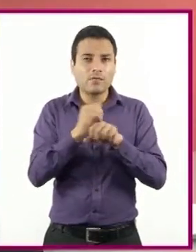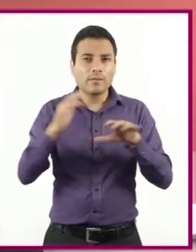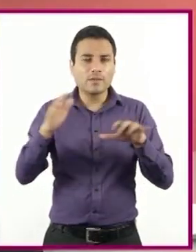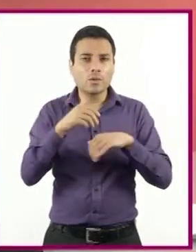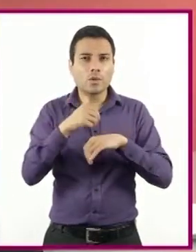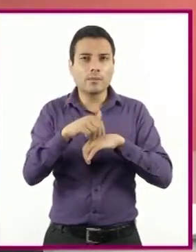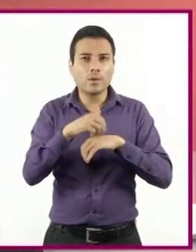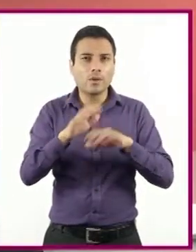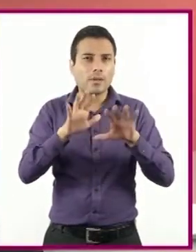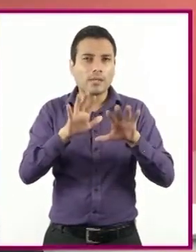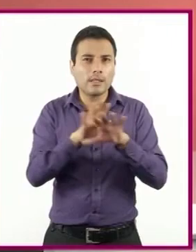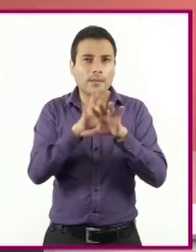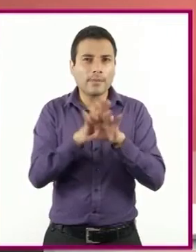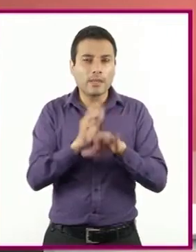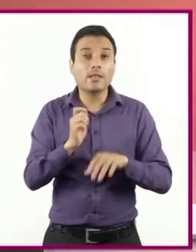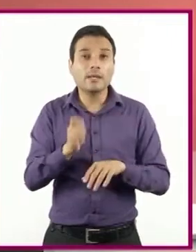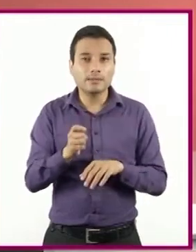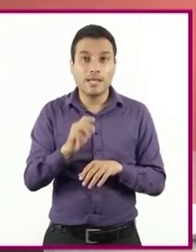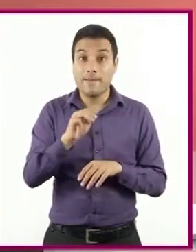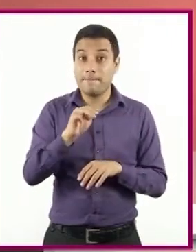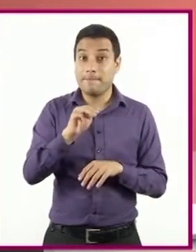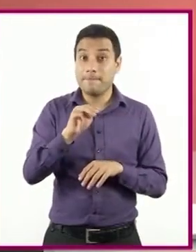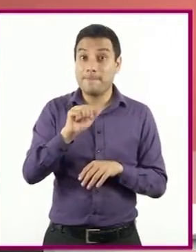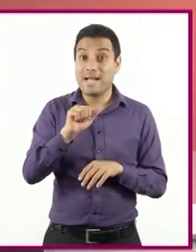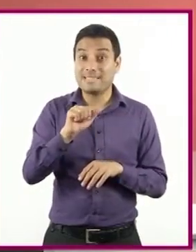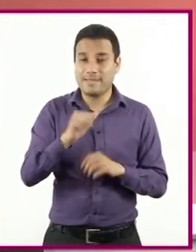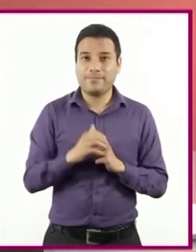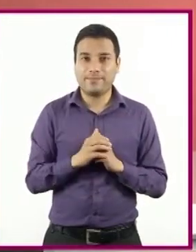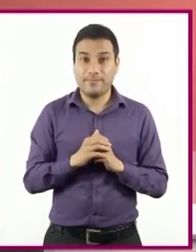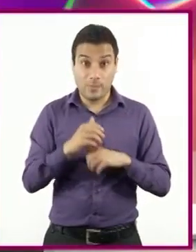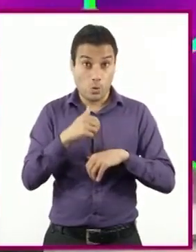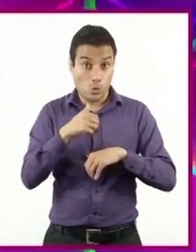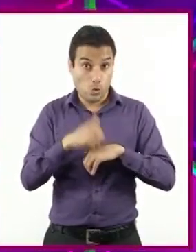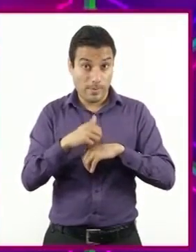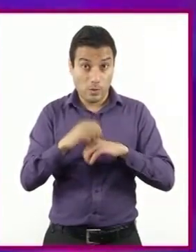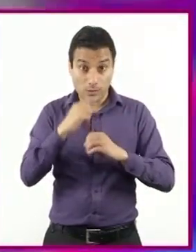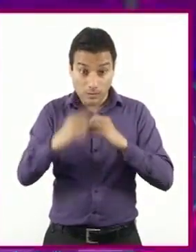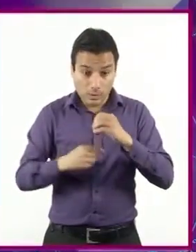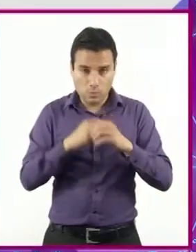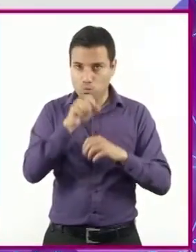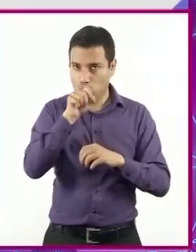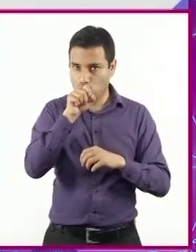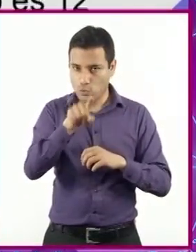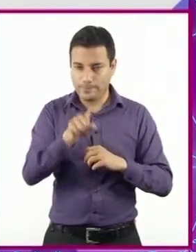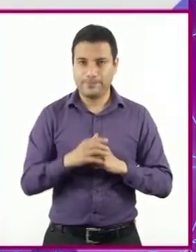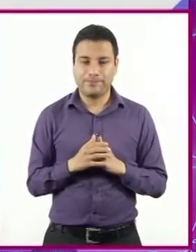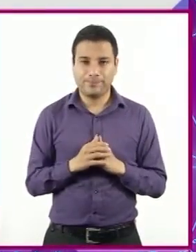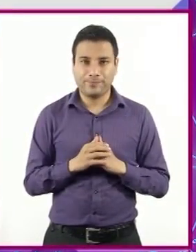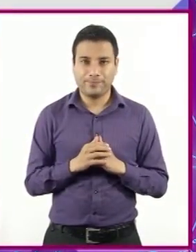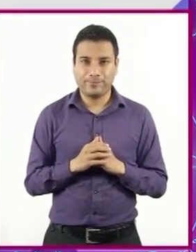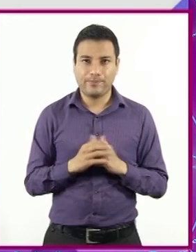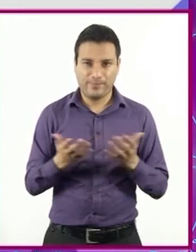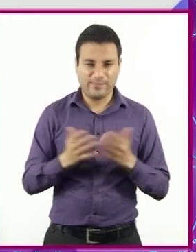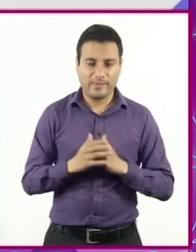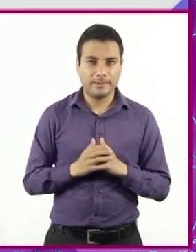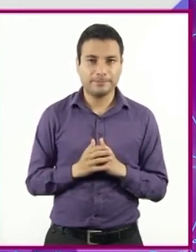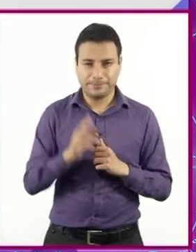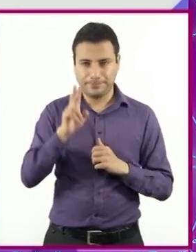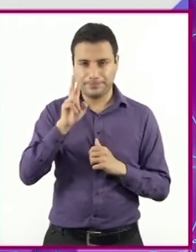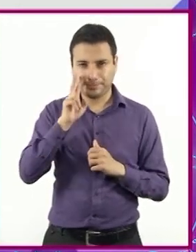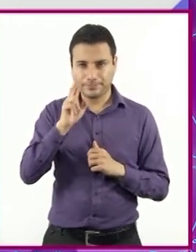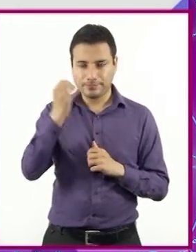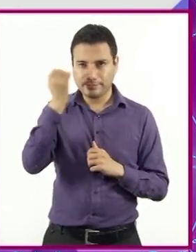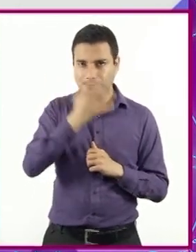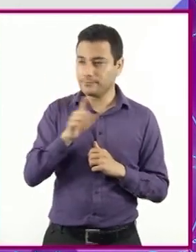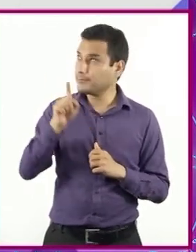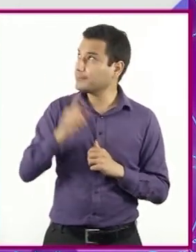son las cantidades de masa y se conserva el número de partículas. En esta imagen pueden ver que un